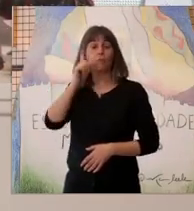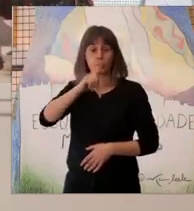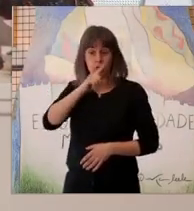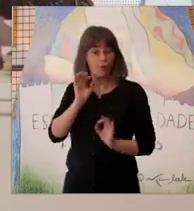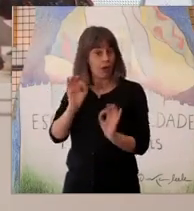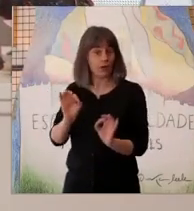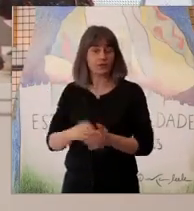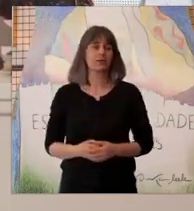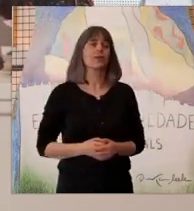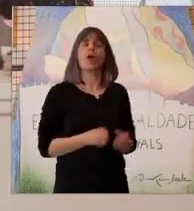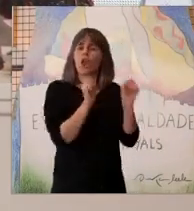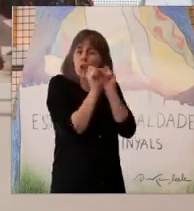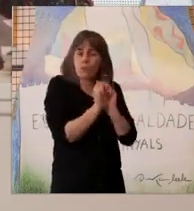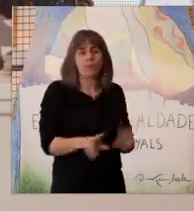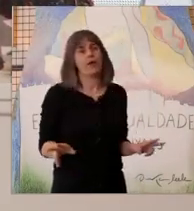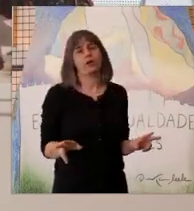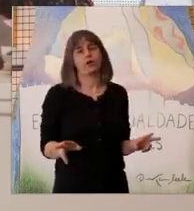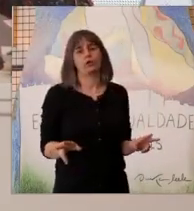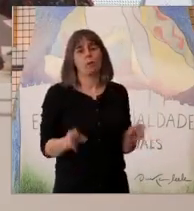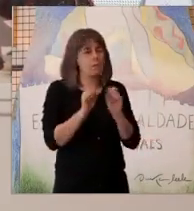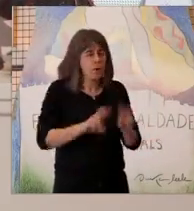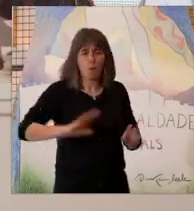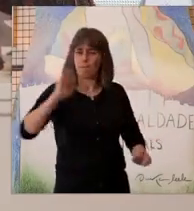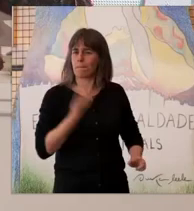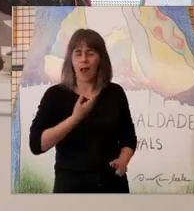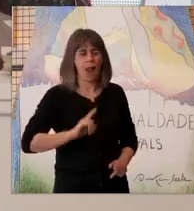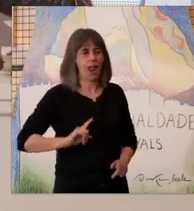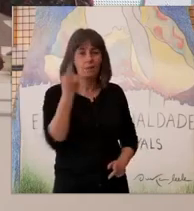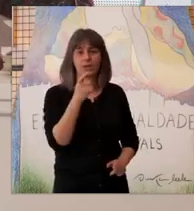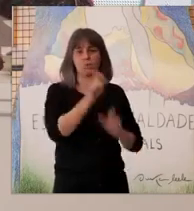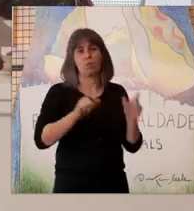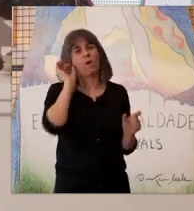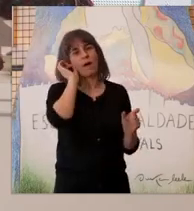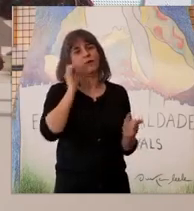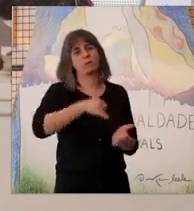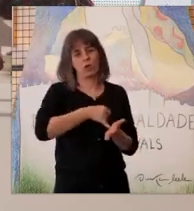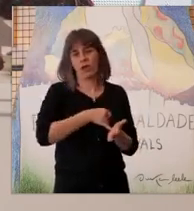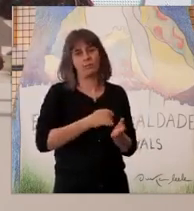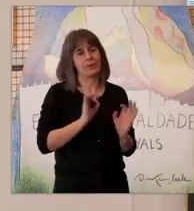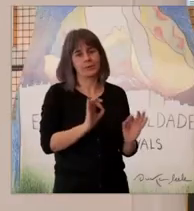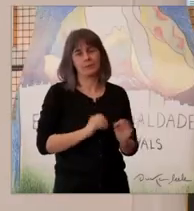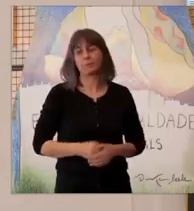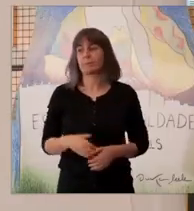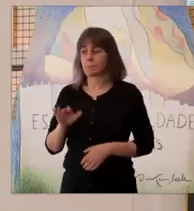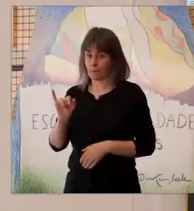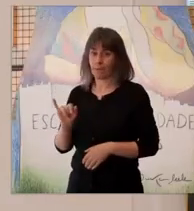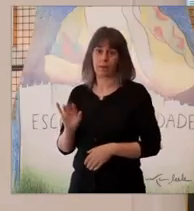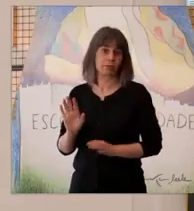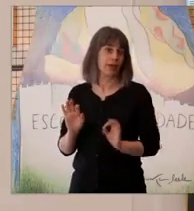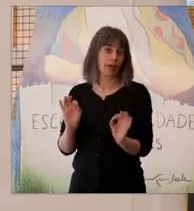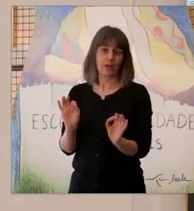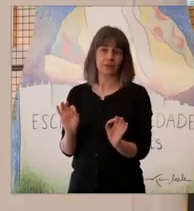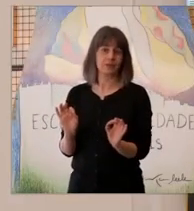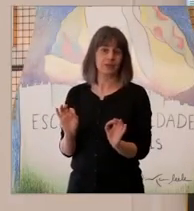o sea las peores paradas las mujeres vulnerables como en casi todo Sí pero volvemos a lo importante